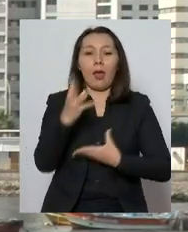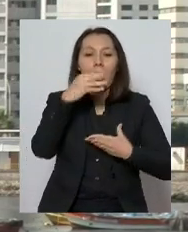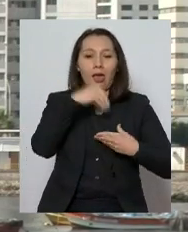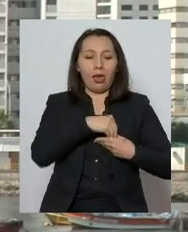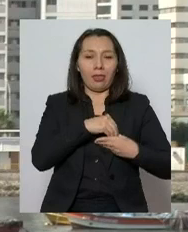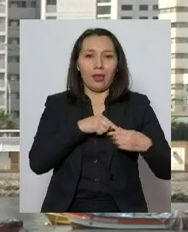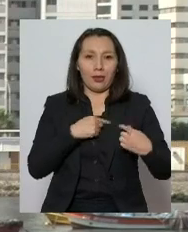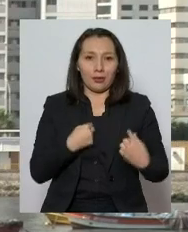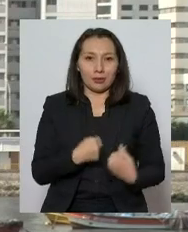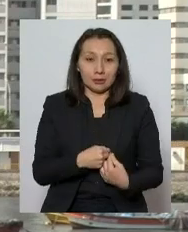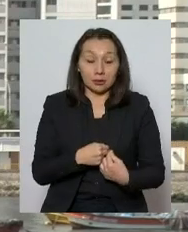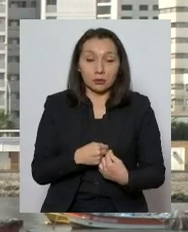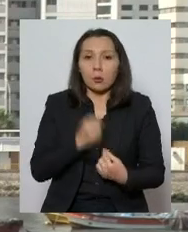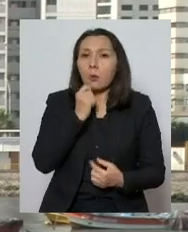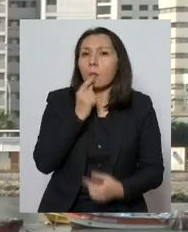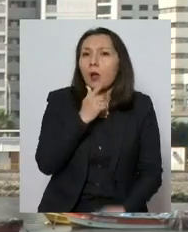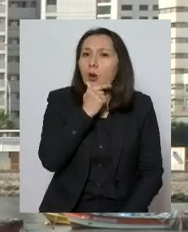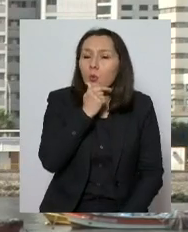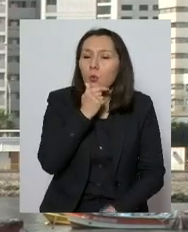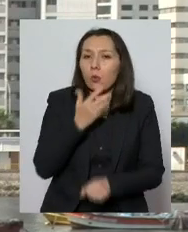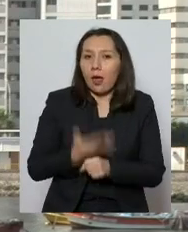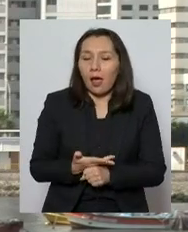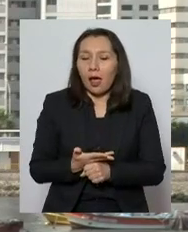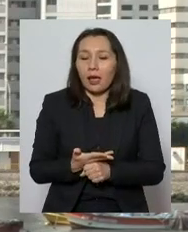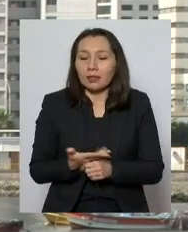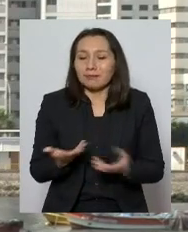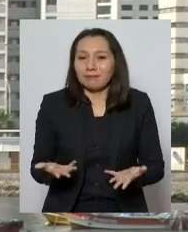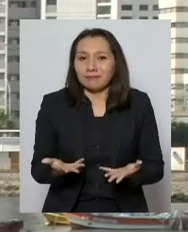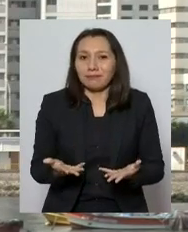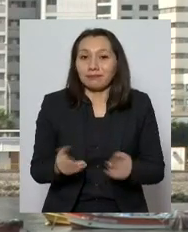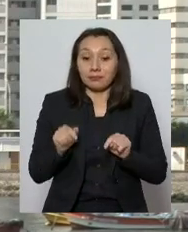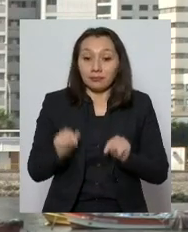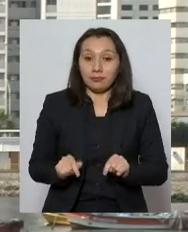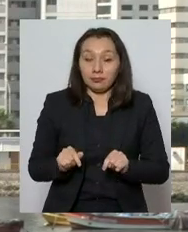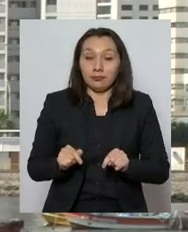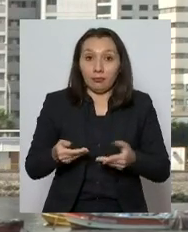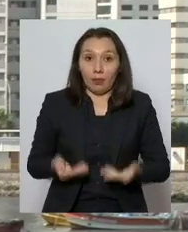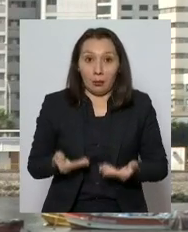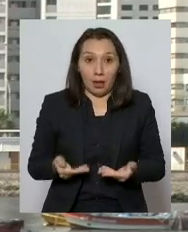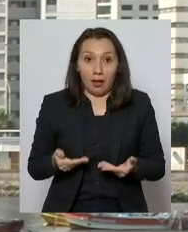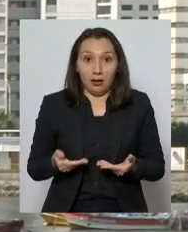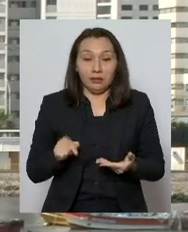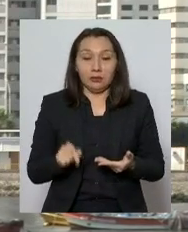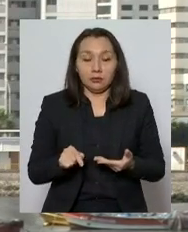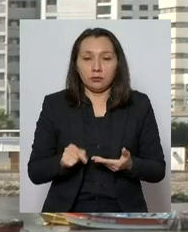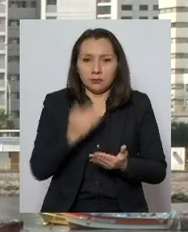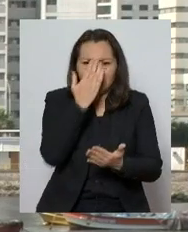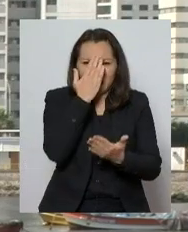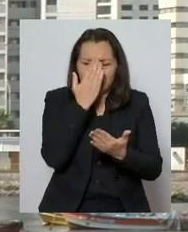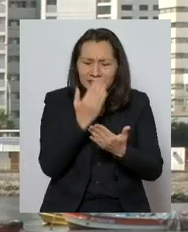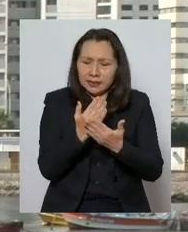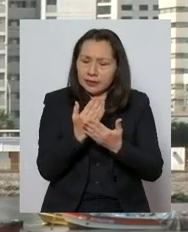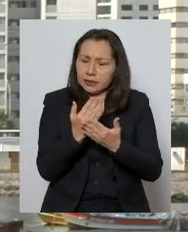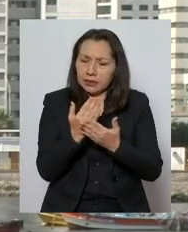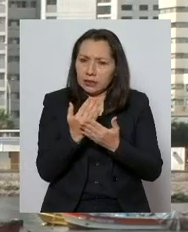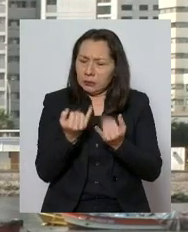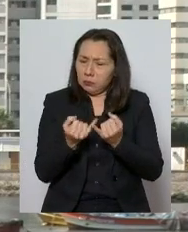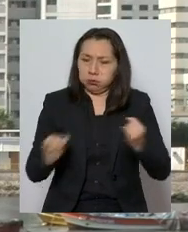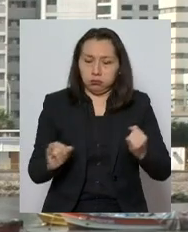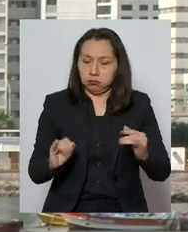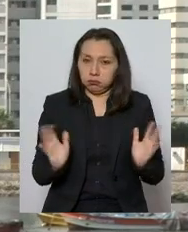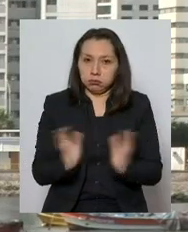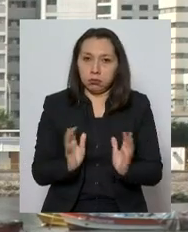corazones. ¿Qué duda cabe que este momento en que enfrentamos este enemigo